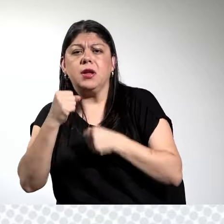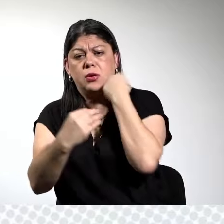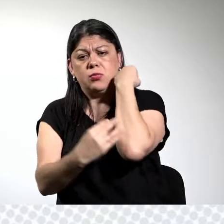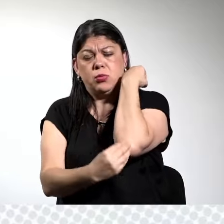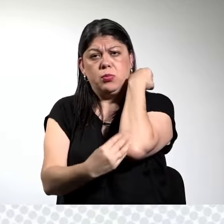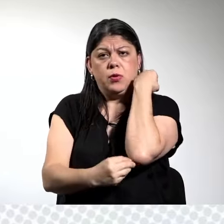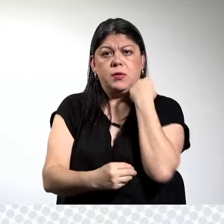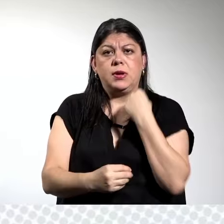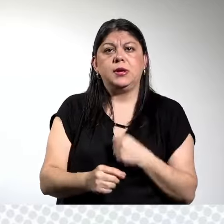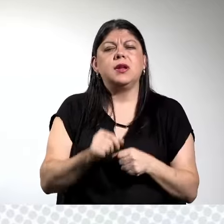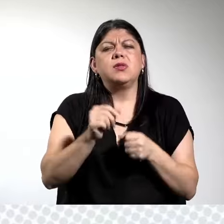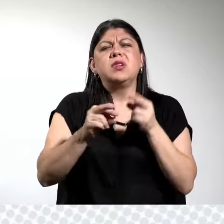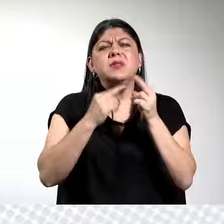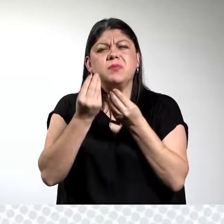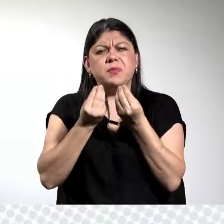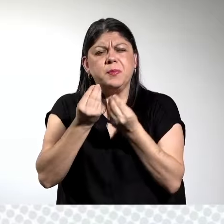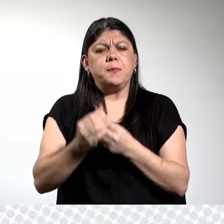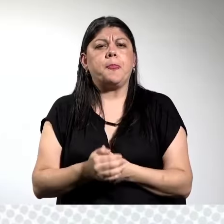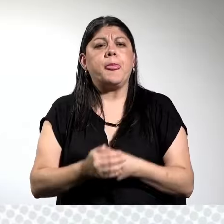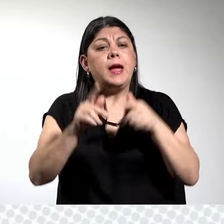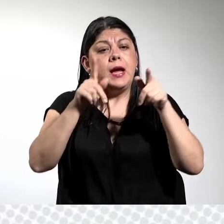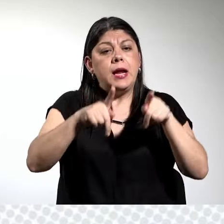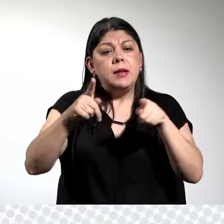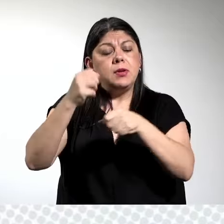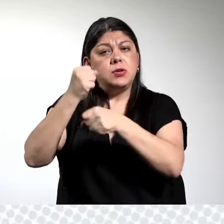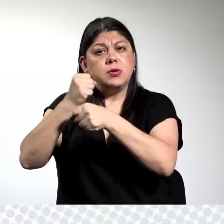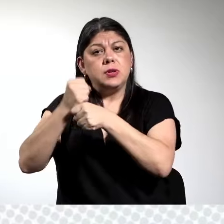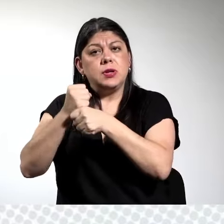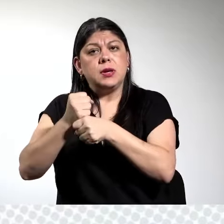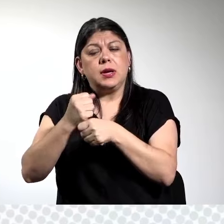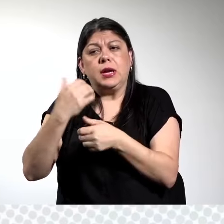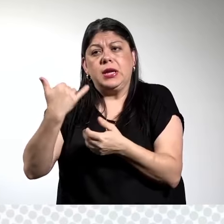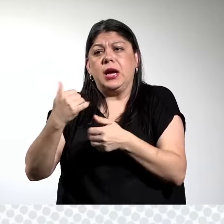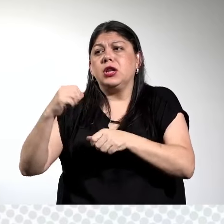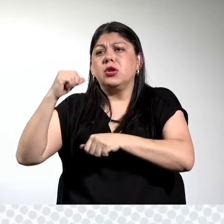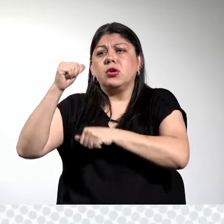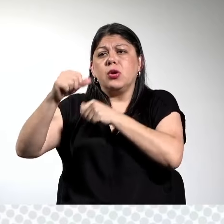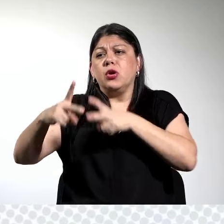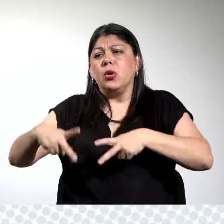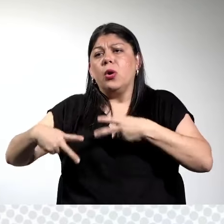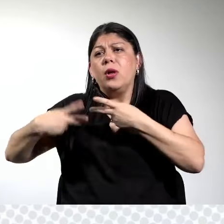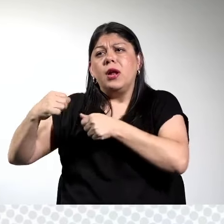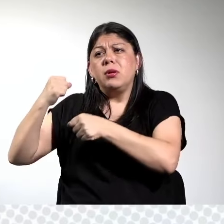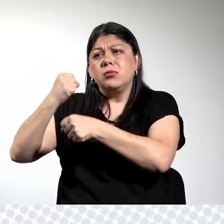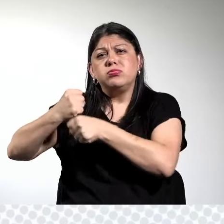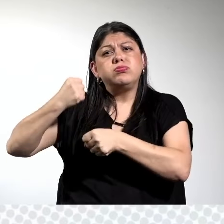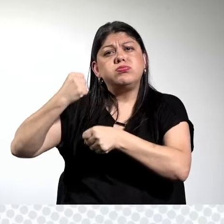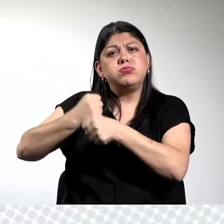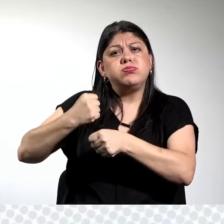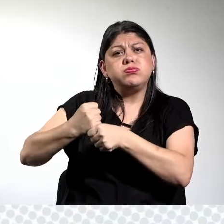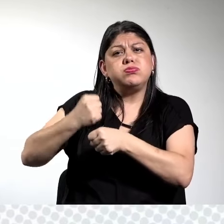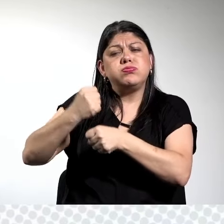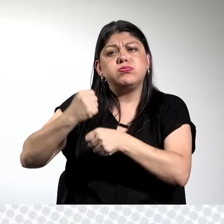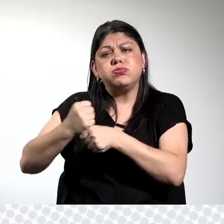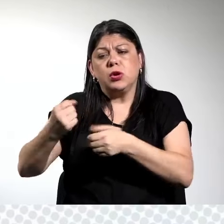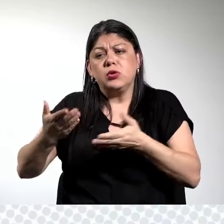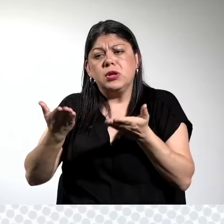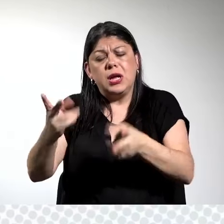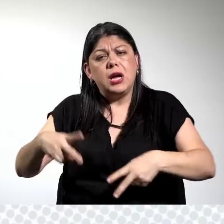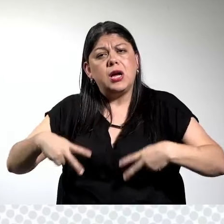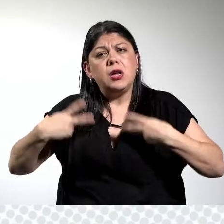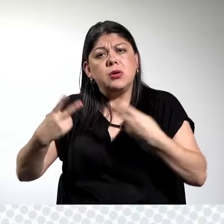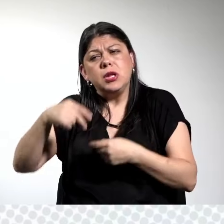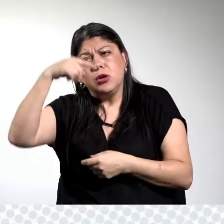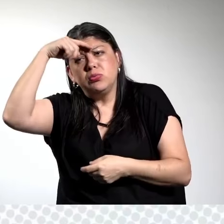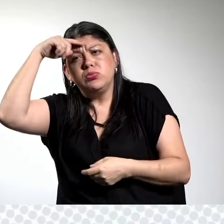pobreza? Exactamente. Ve a todas las personas trabajadoras que pasaron toda su vida dándonos todo, ¿verdad? Porque usted al final en el trabajo está dando su vida, está dando su